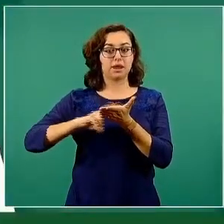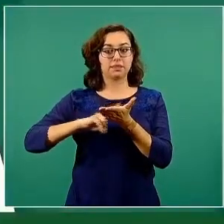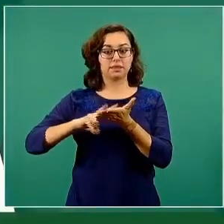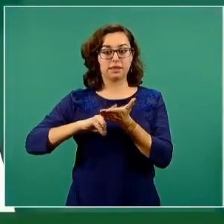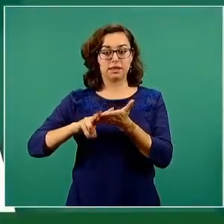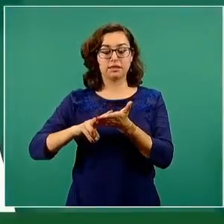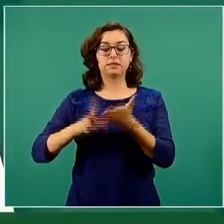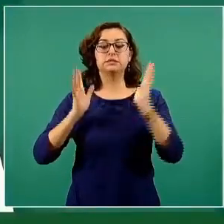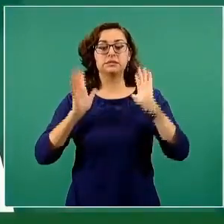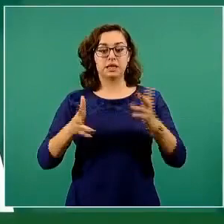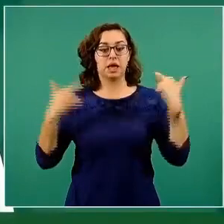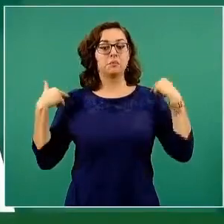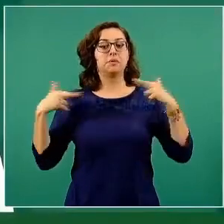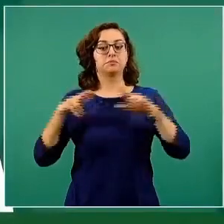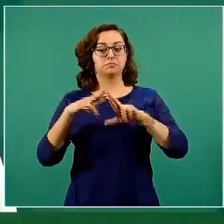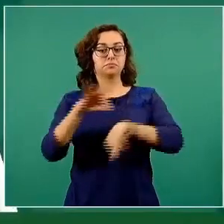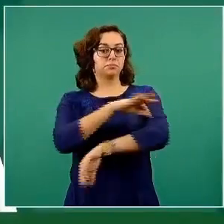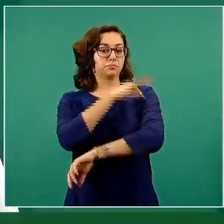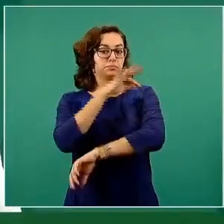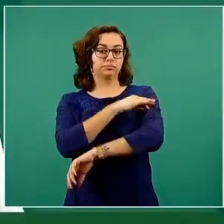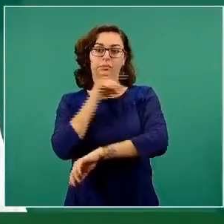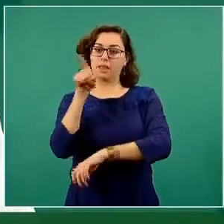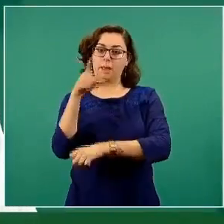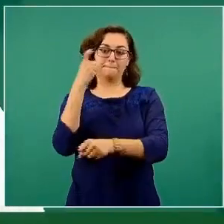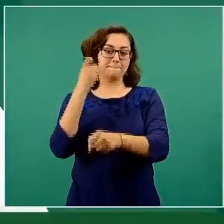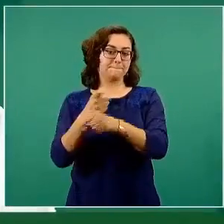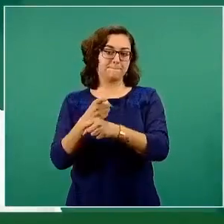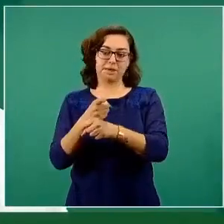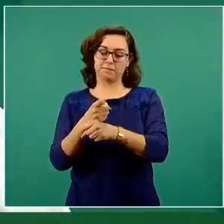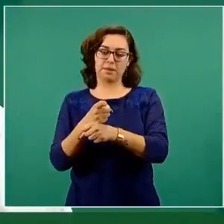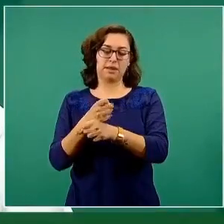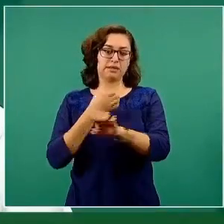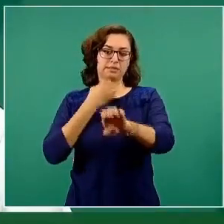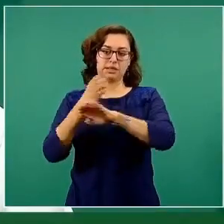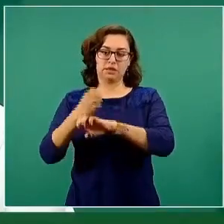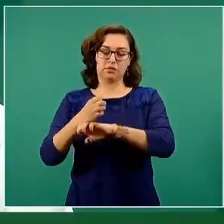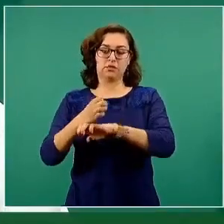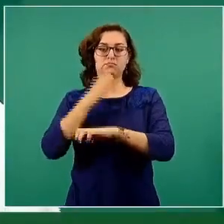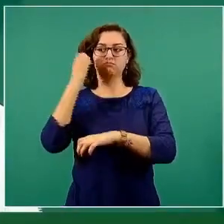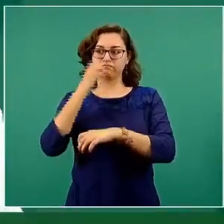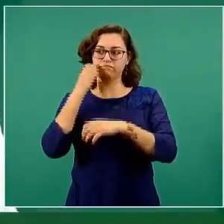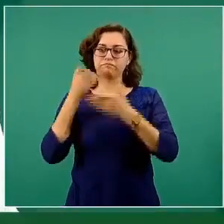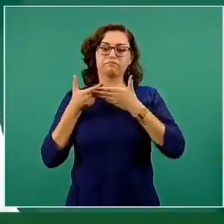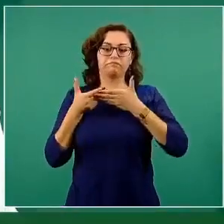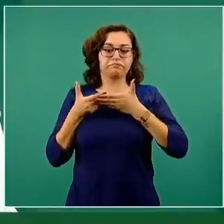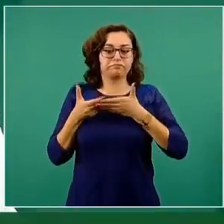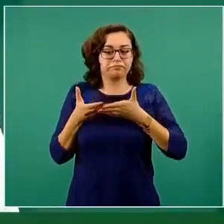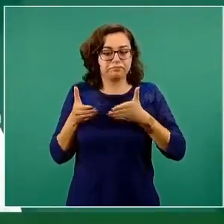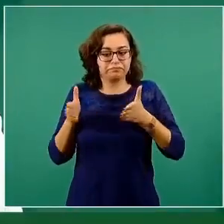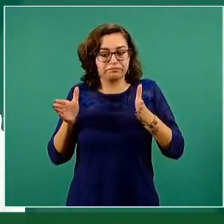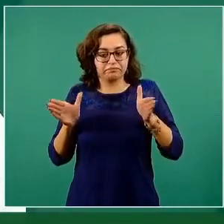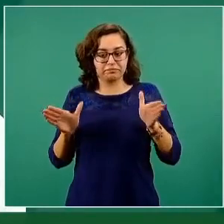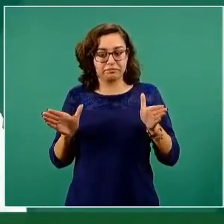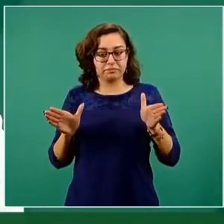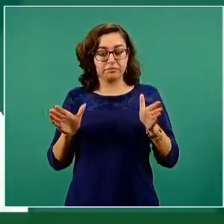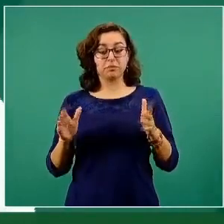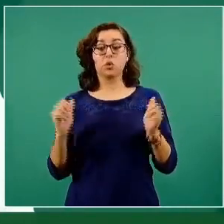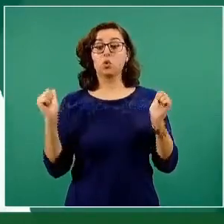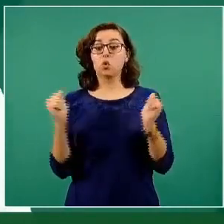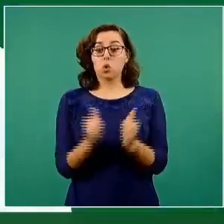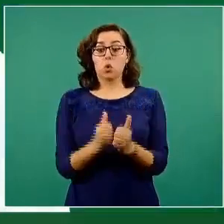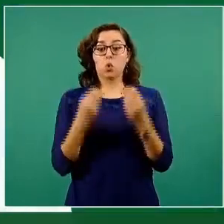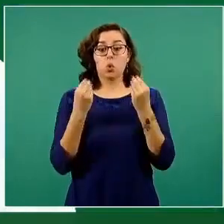del personal educativo, naturalmente fue la primera entidad que abrió sus escuelas. De una manera muy